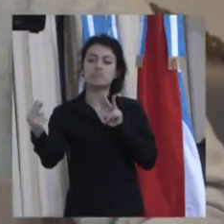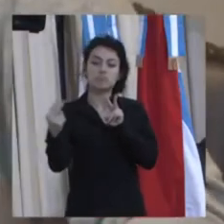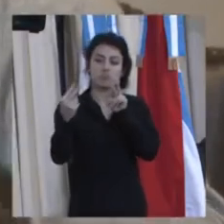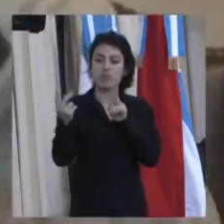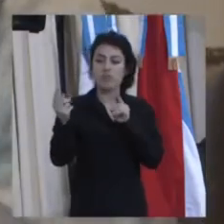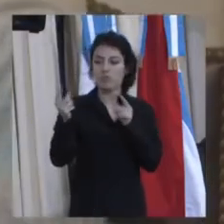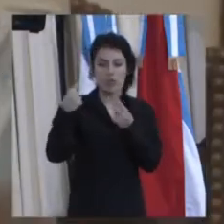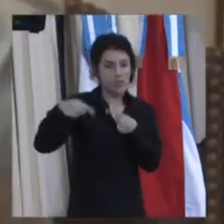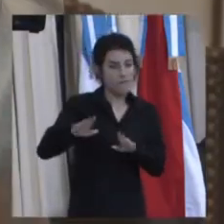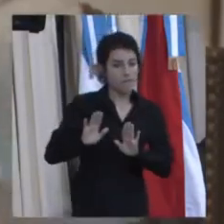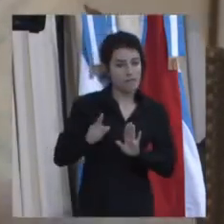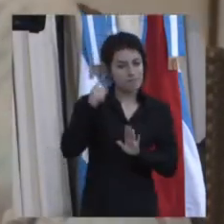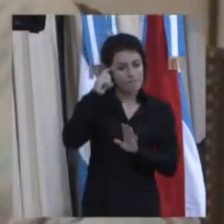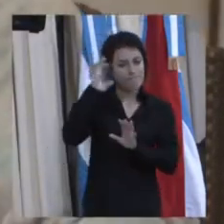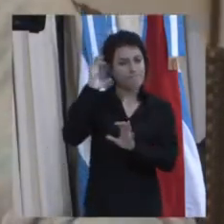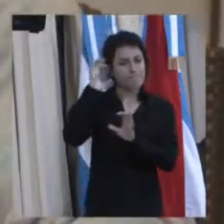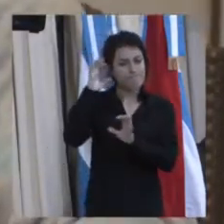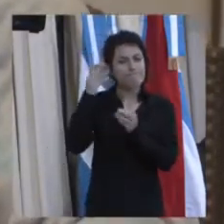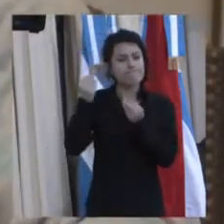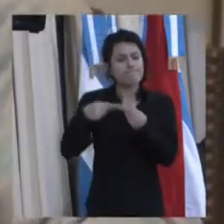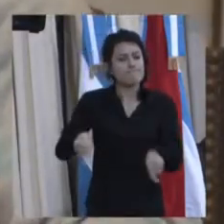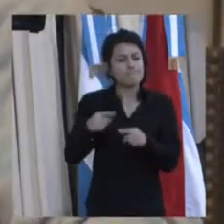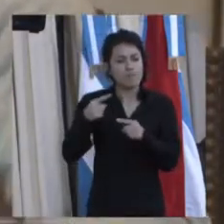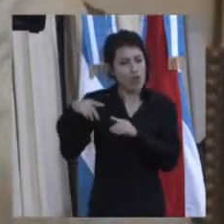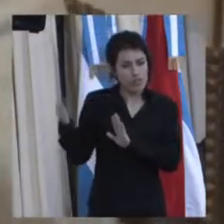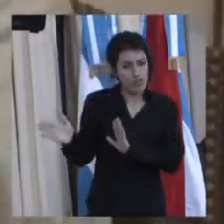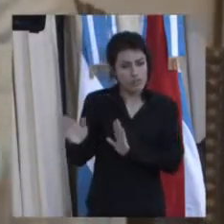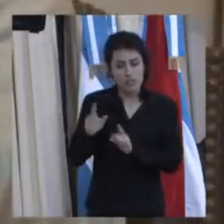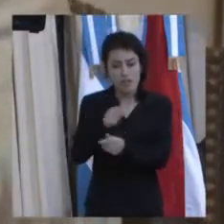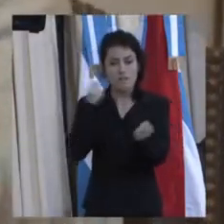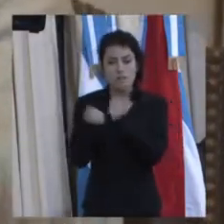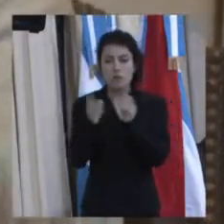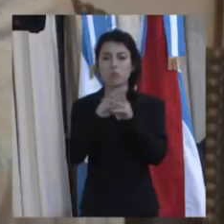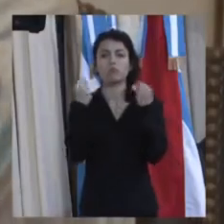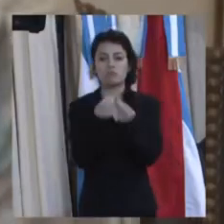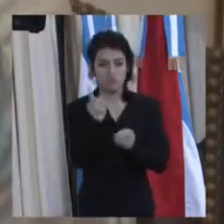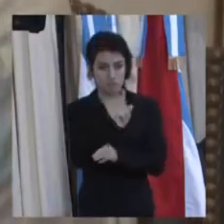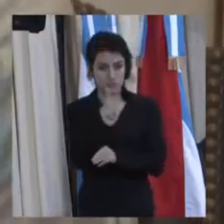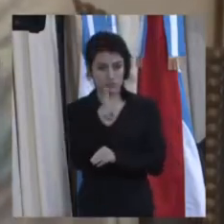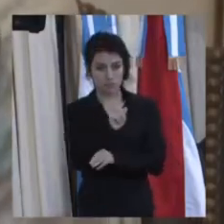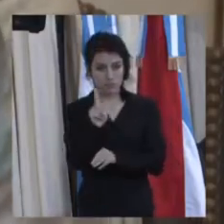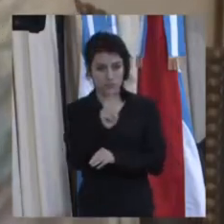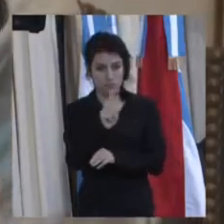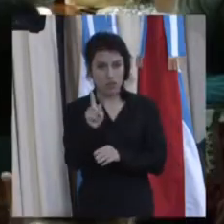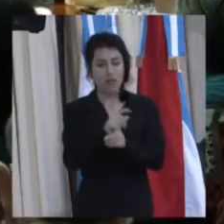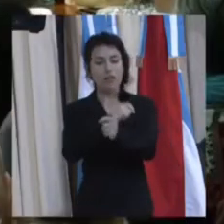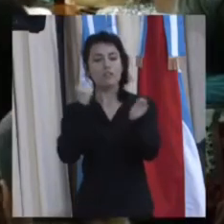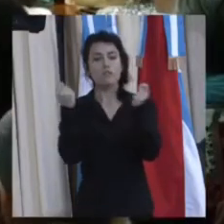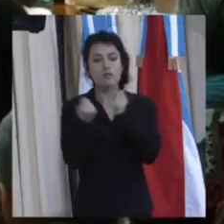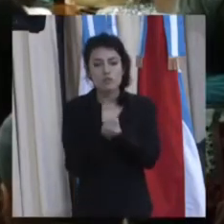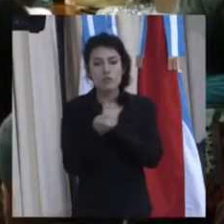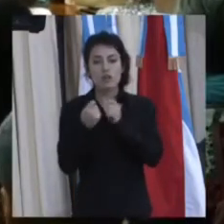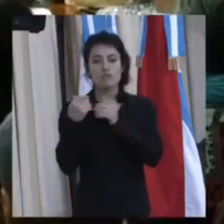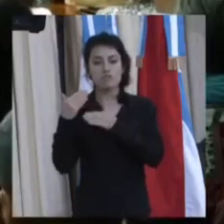recordarnos un par de cosas. En primer lugar, que la Reforma no es un hecho concluido, ni tampoco que la Reforma siguió